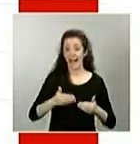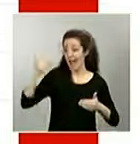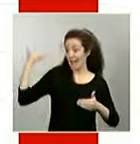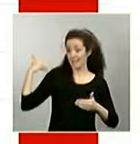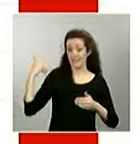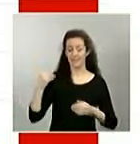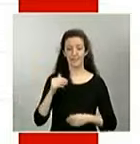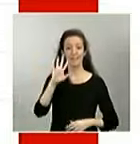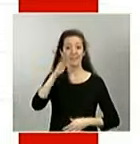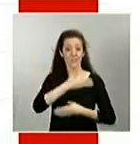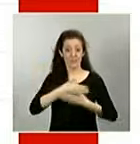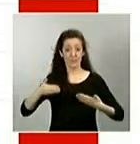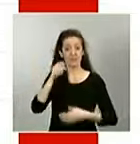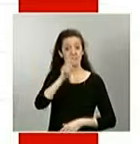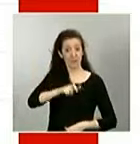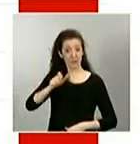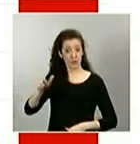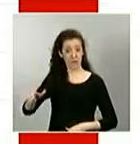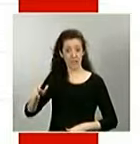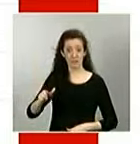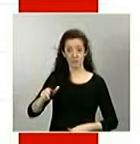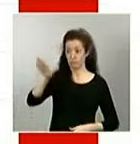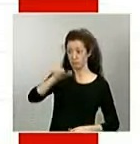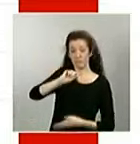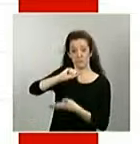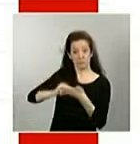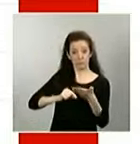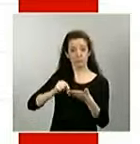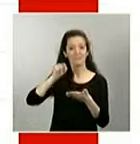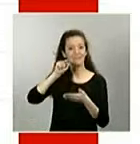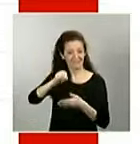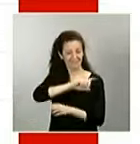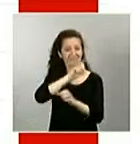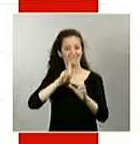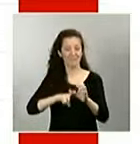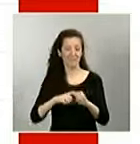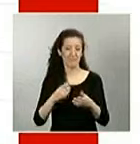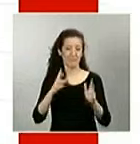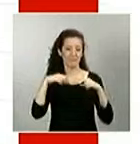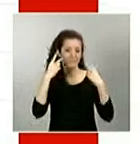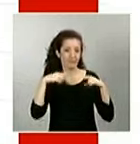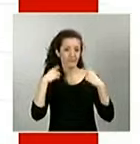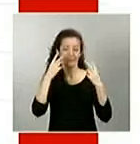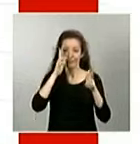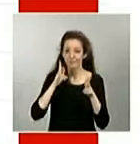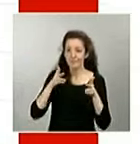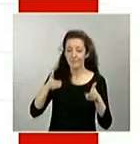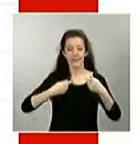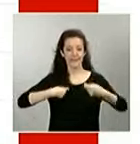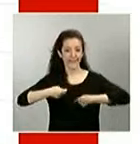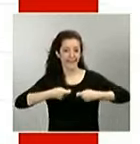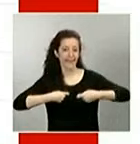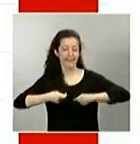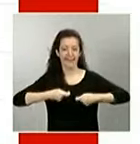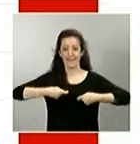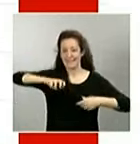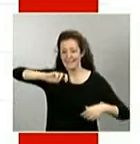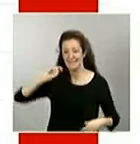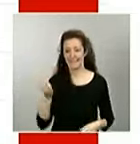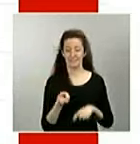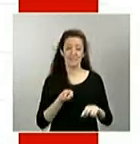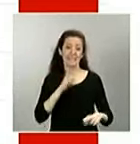asalariadas concentraban sus actividades en la hostelería, en el comercio, restauración, en definitiva, el turismo. Y, como